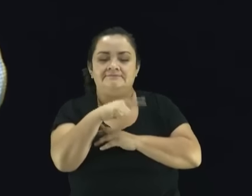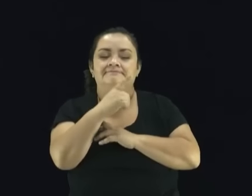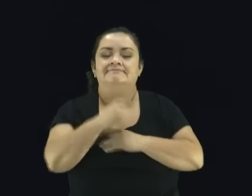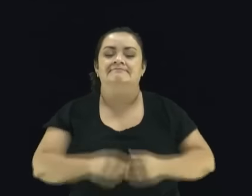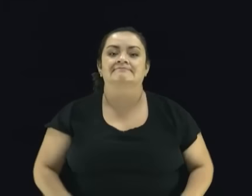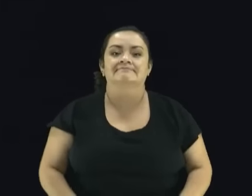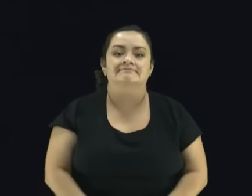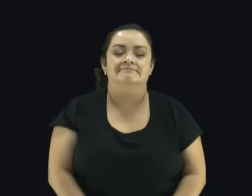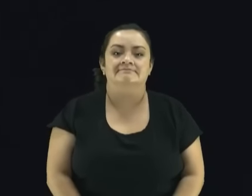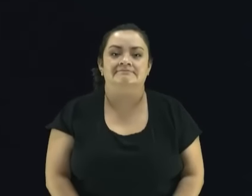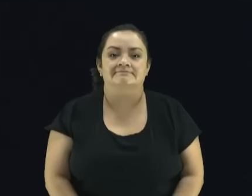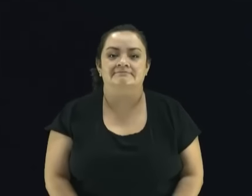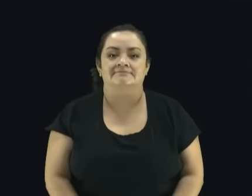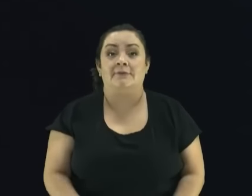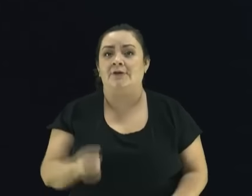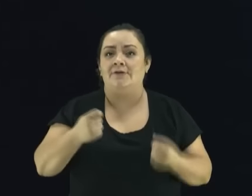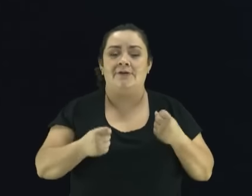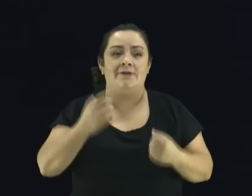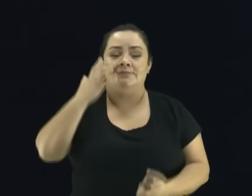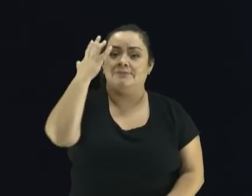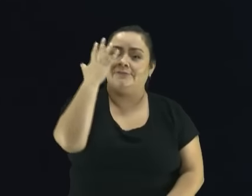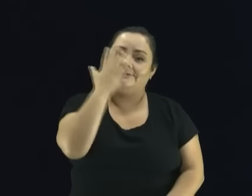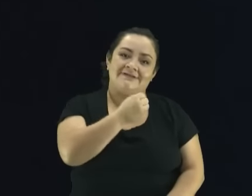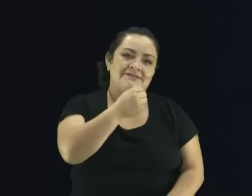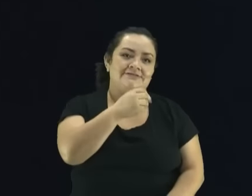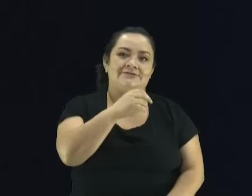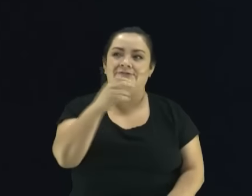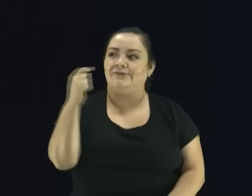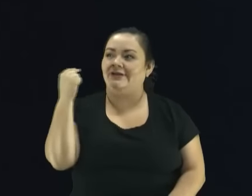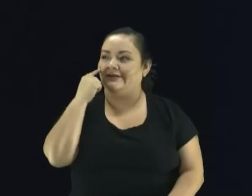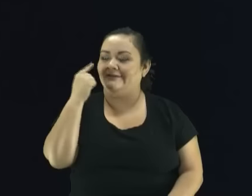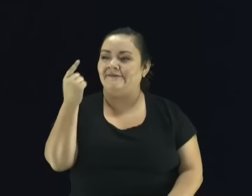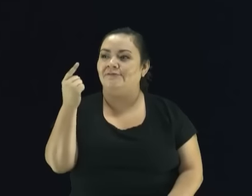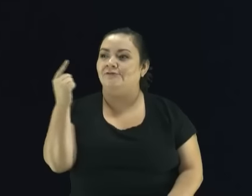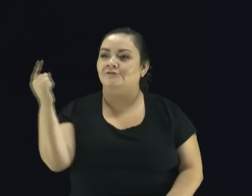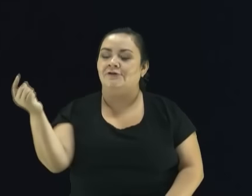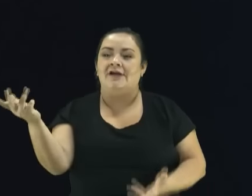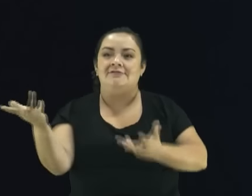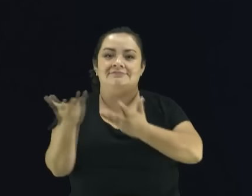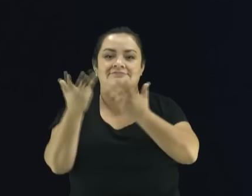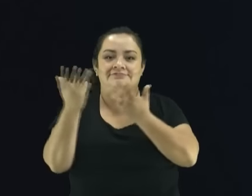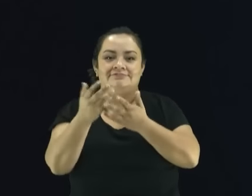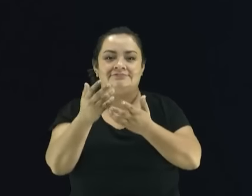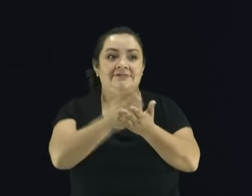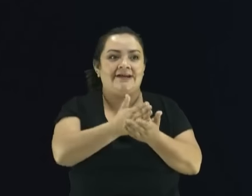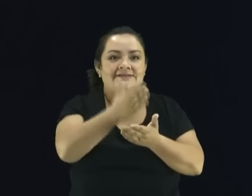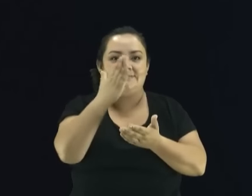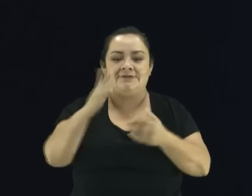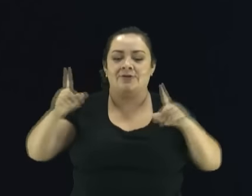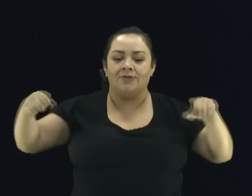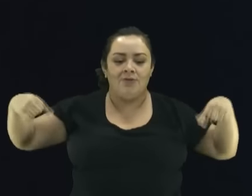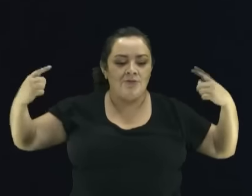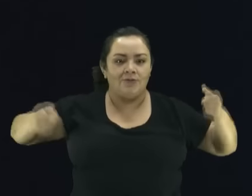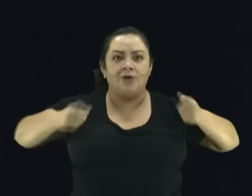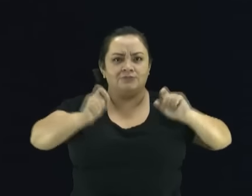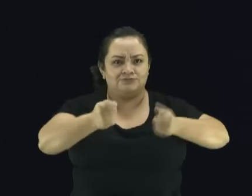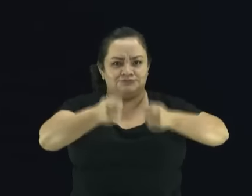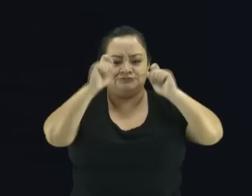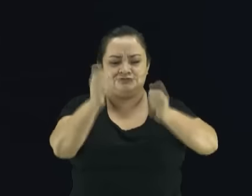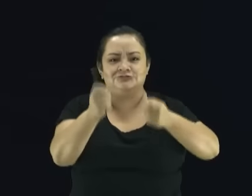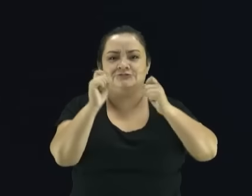atrás bonito los parajes la caña todavía vimos algunos animalitos con carretas como se procesaba